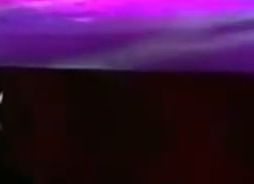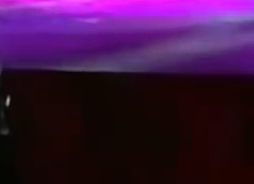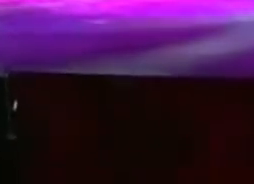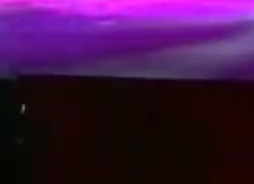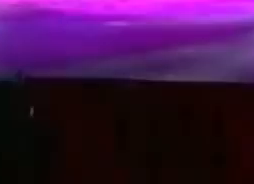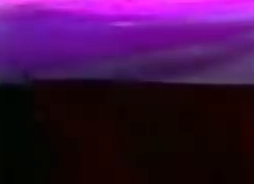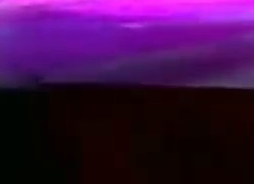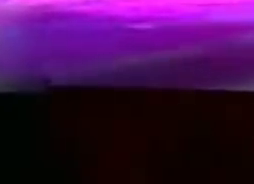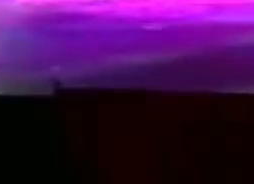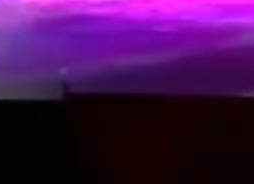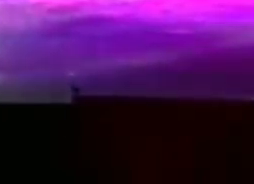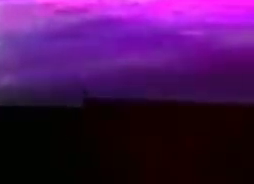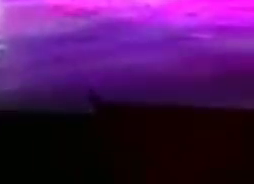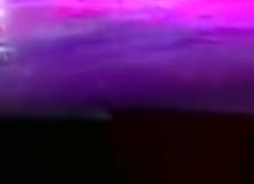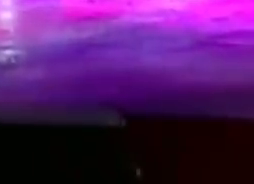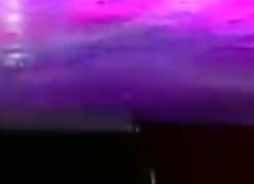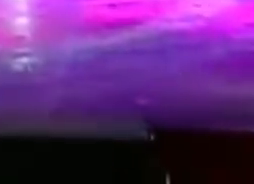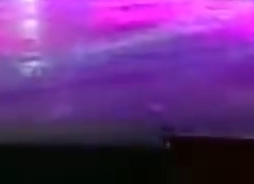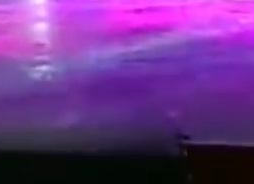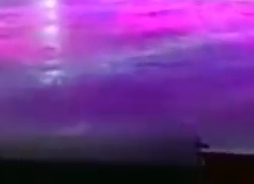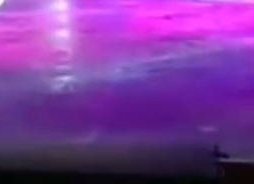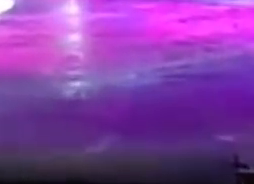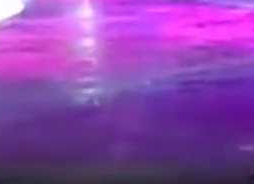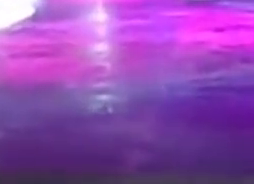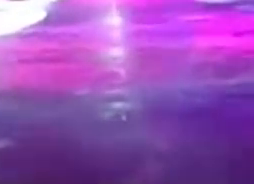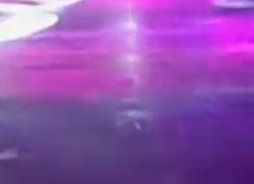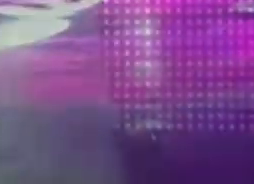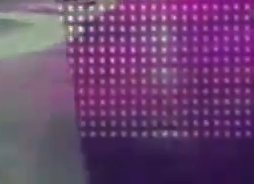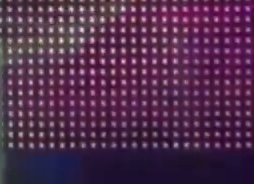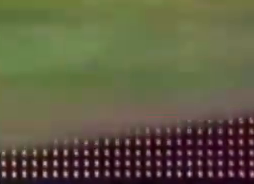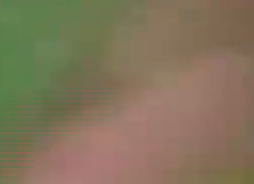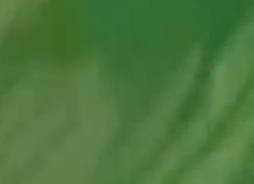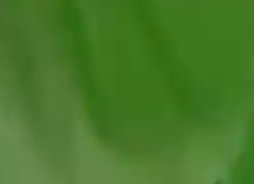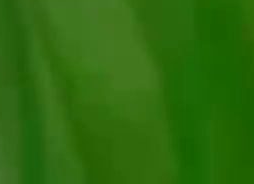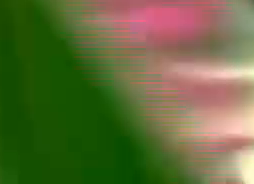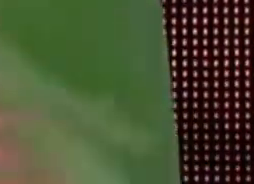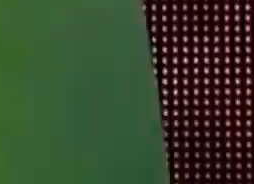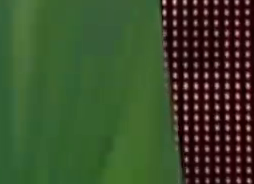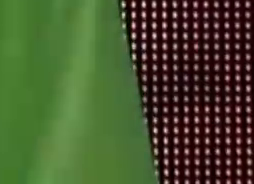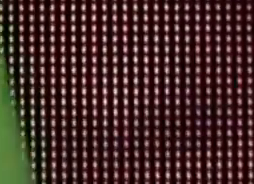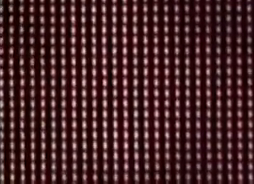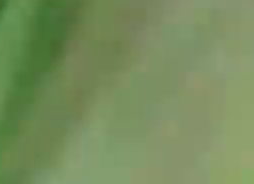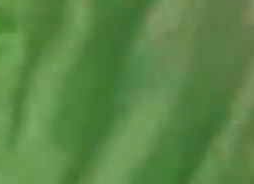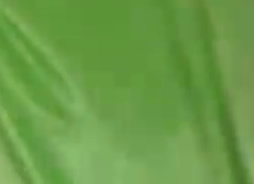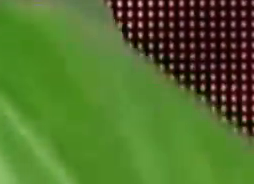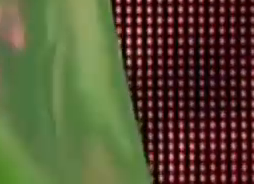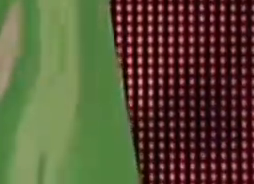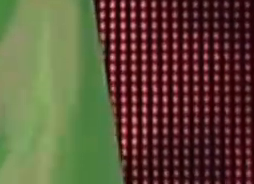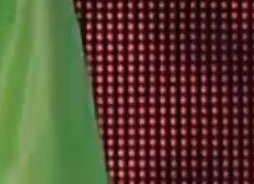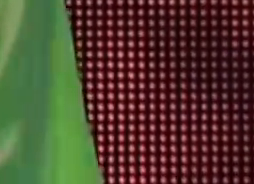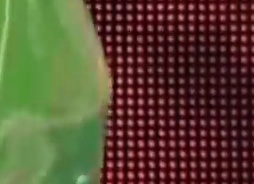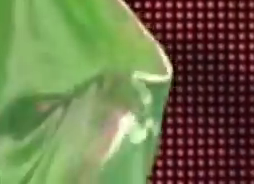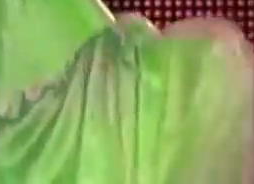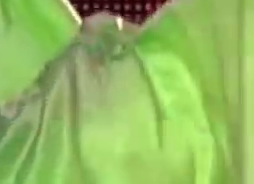Nací con viento, crecí con barco y a trago largo me llevo su aliento.